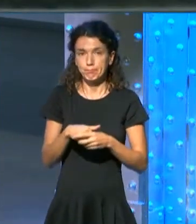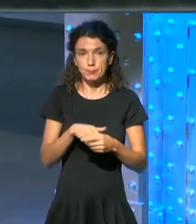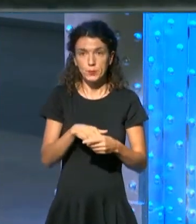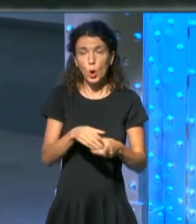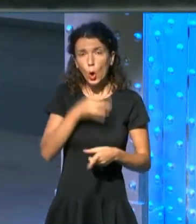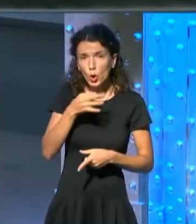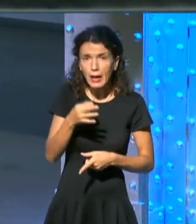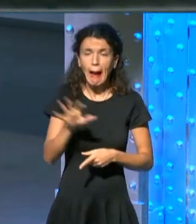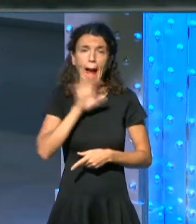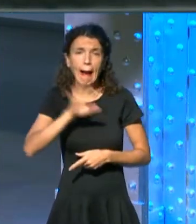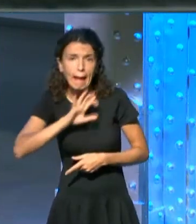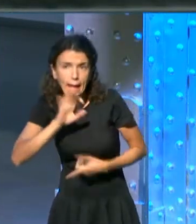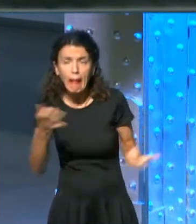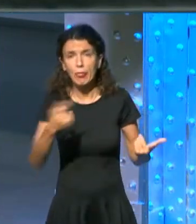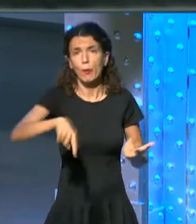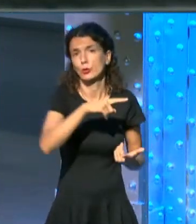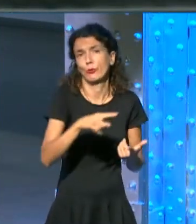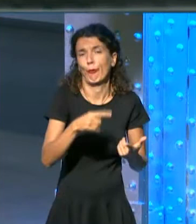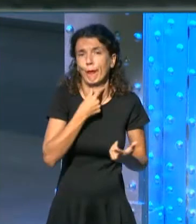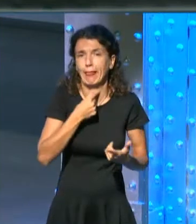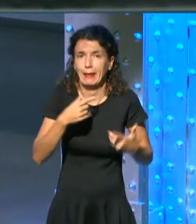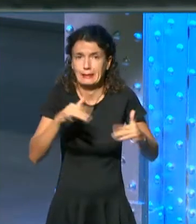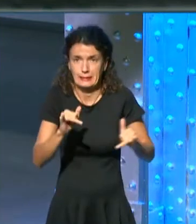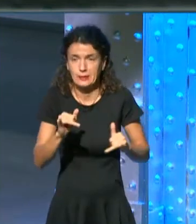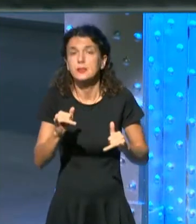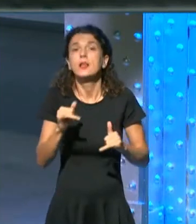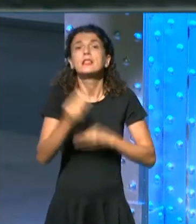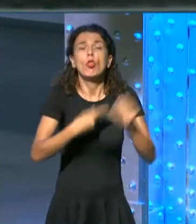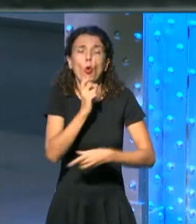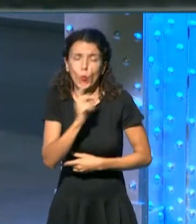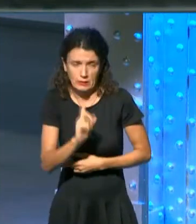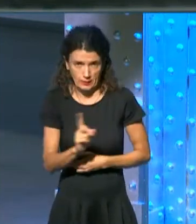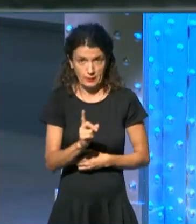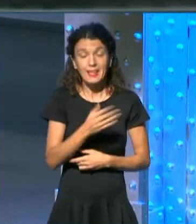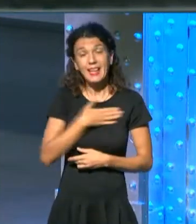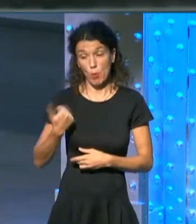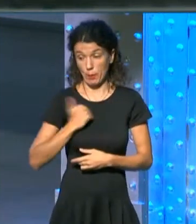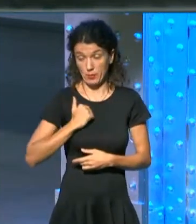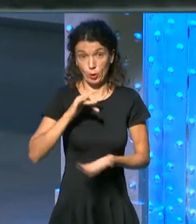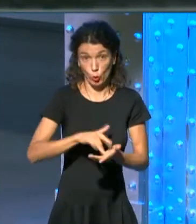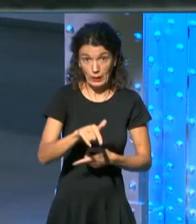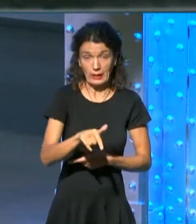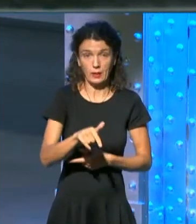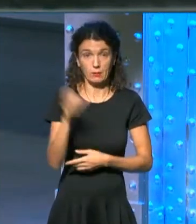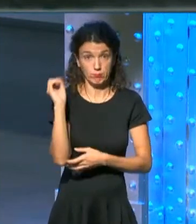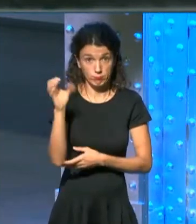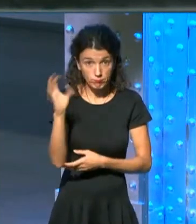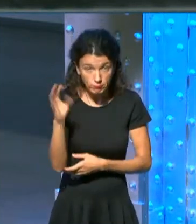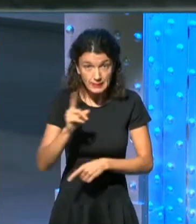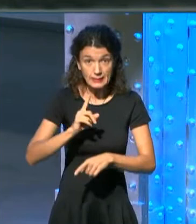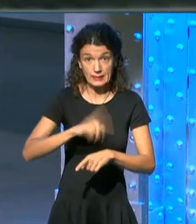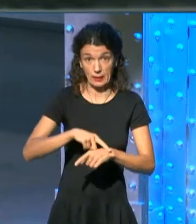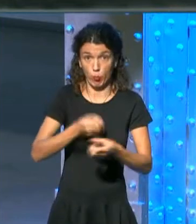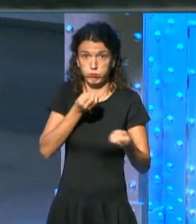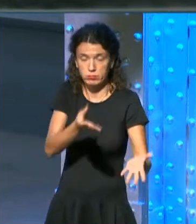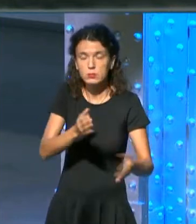una serie de anécdotas que solo tengan gracia para nosotros de el cómo se hizo. Queremos aprovechar este tiempo